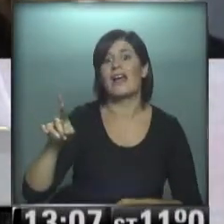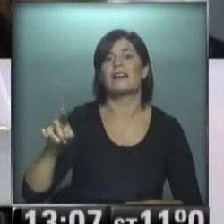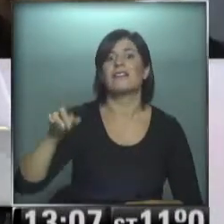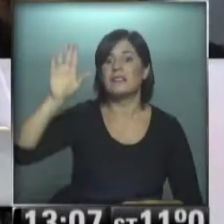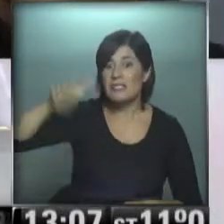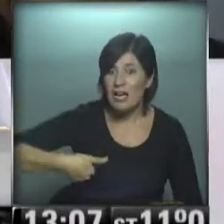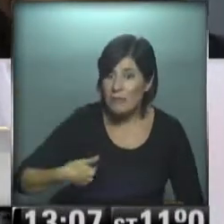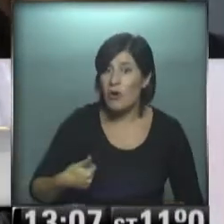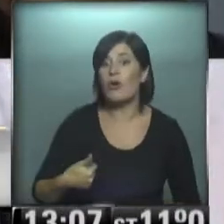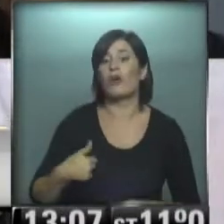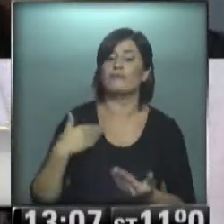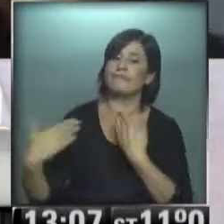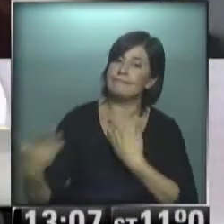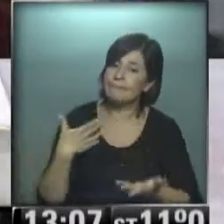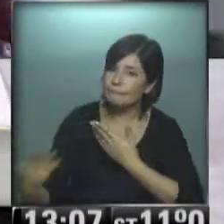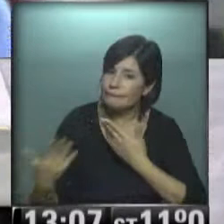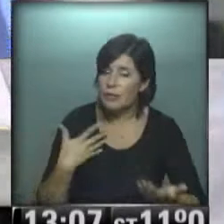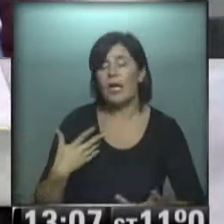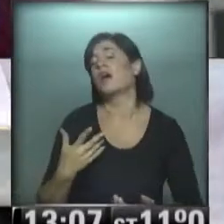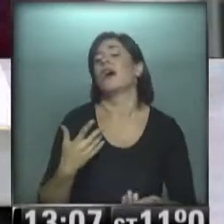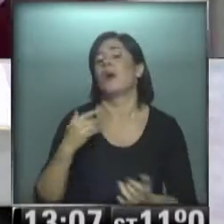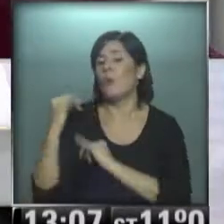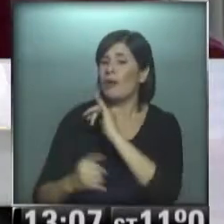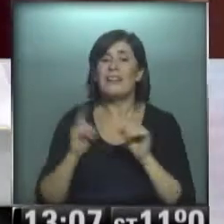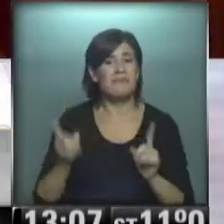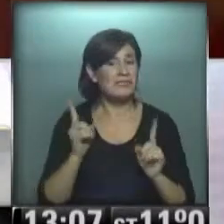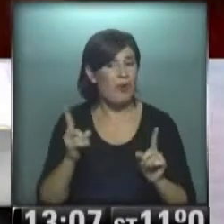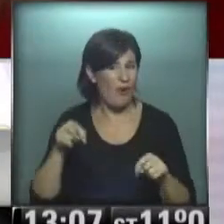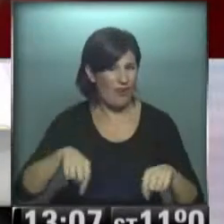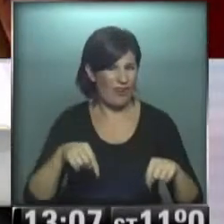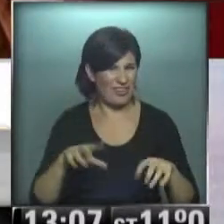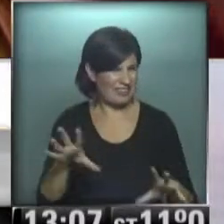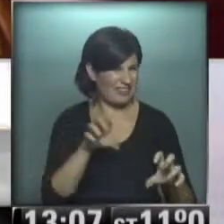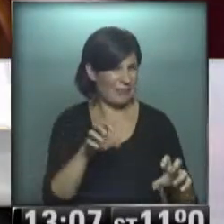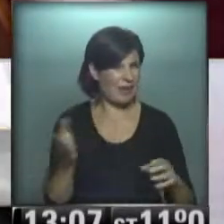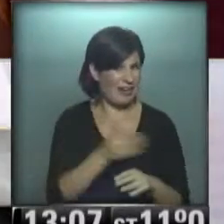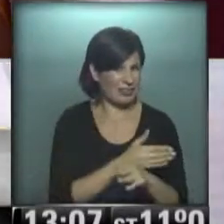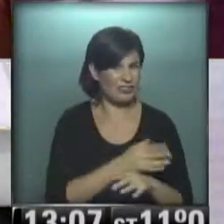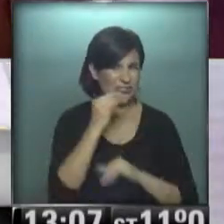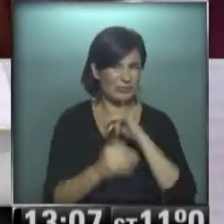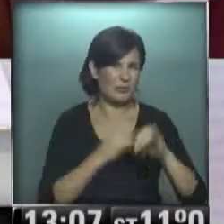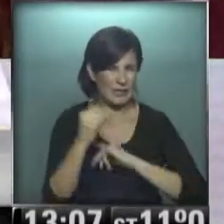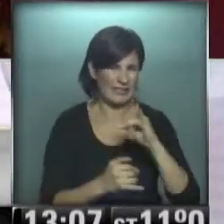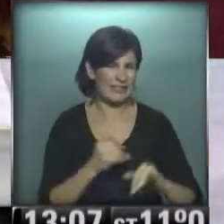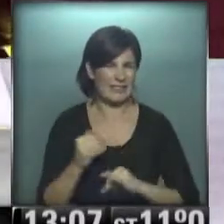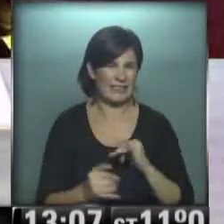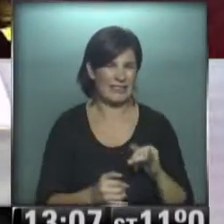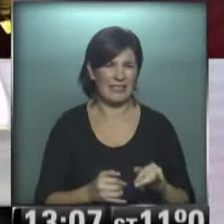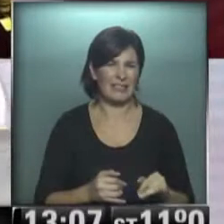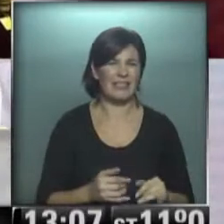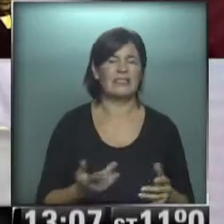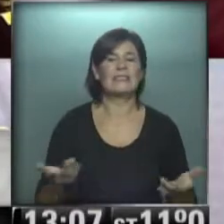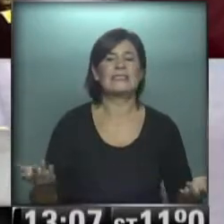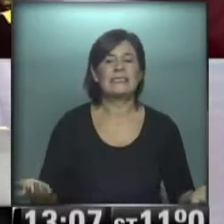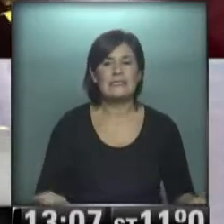en Roma, para decirle todo lo que ustedes escucharon en la voz de Parrilli hace instantes. Pero faltaba,